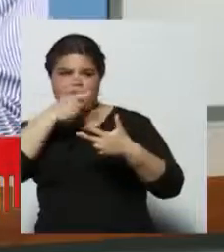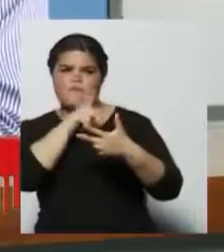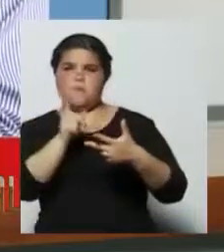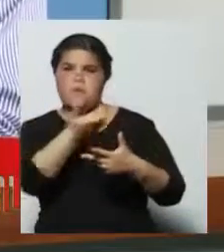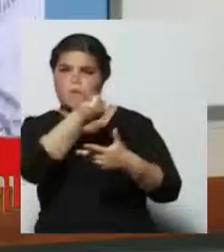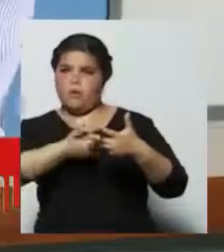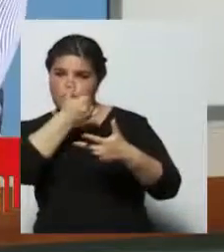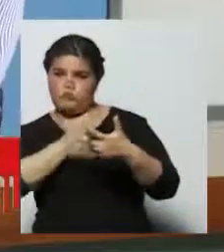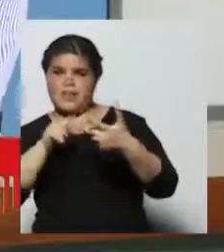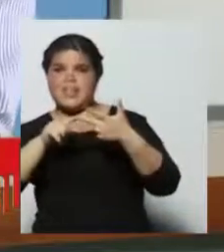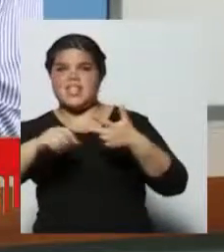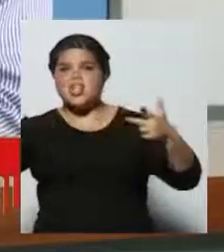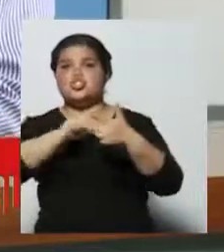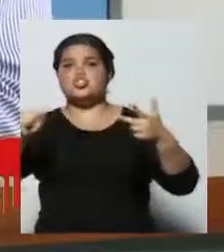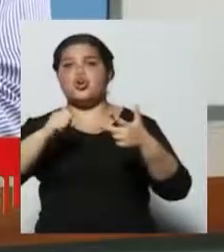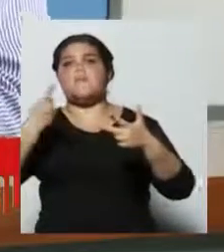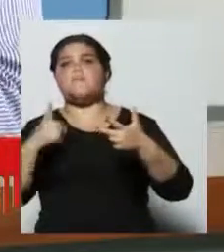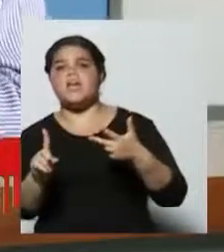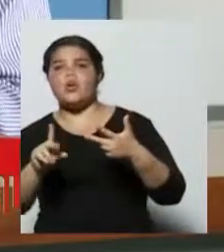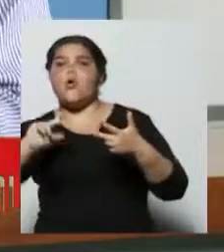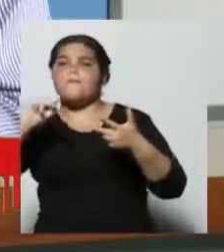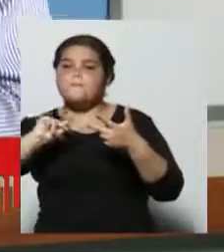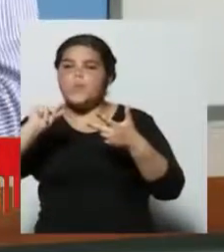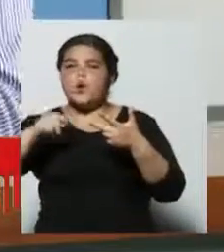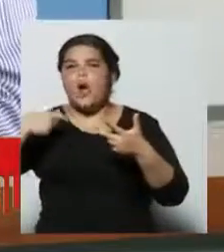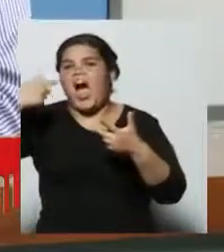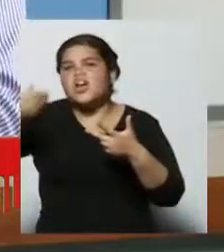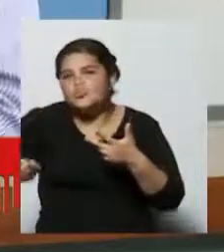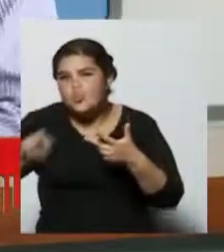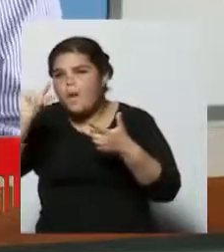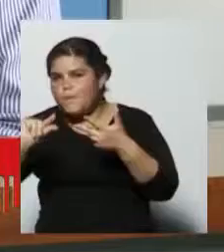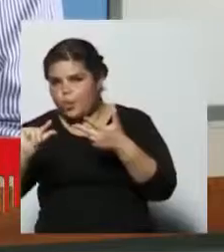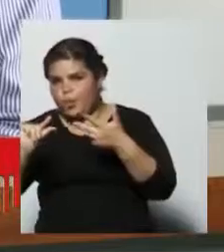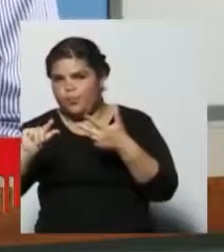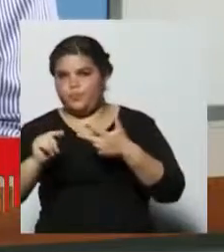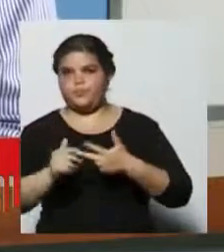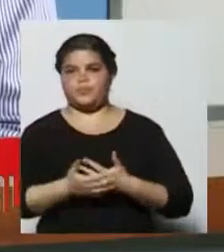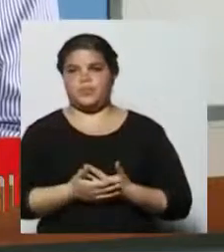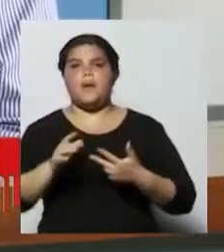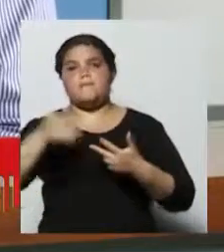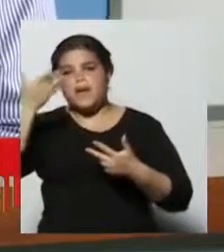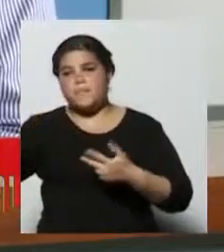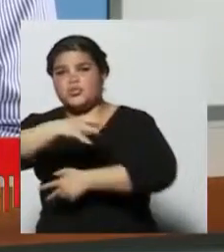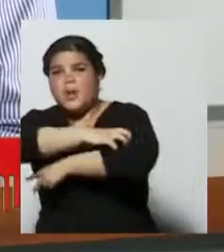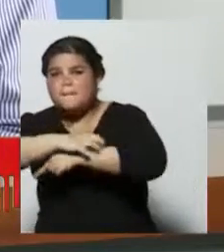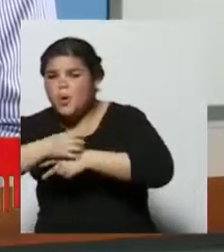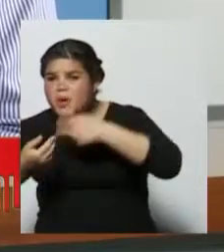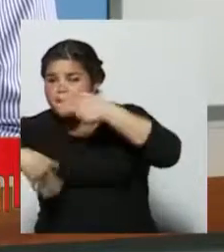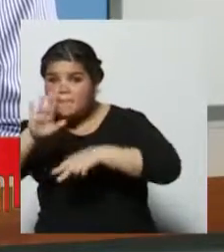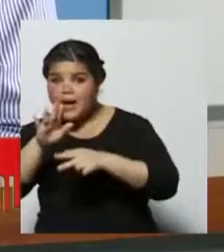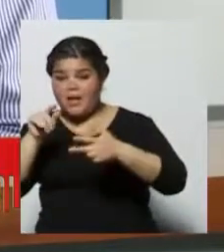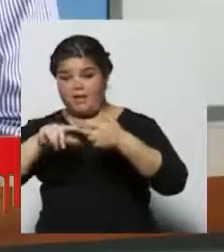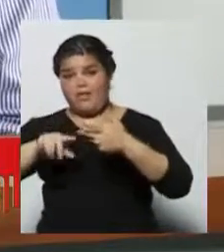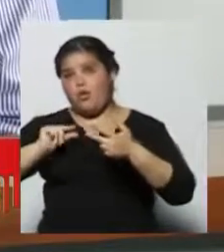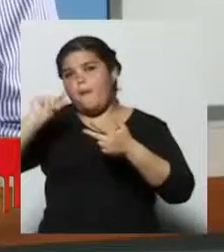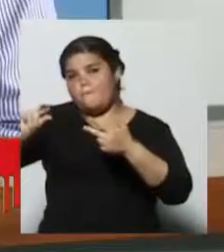con shock pero con una tarifa social, ¿no? Como cierto colchón para aquellos sectores más vulnerables de la